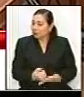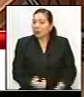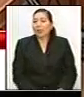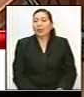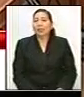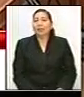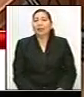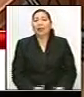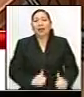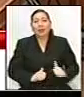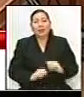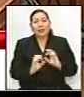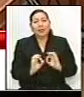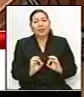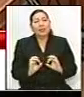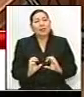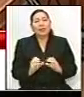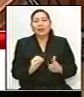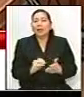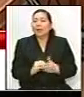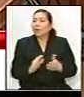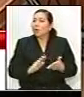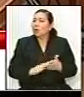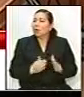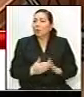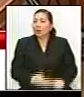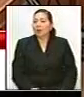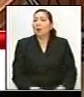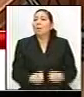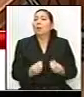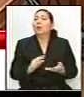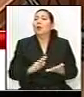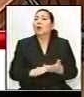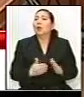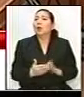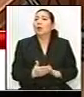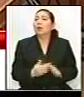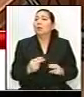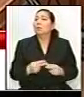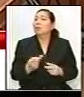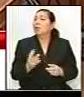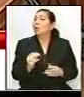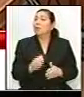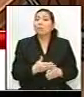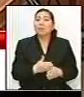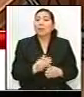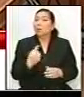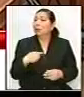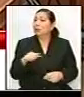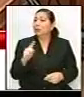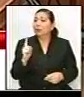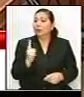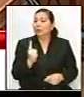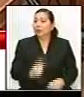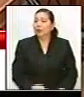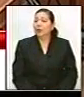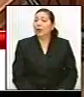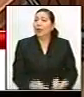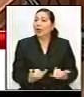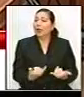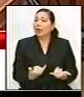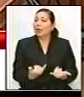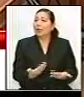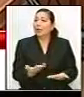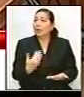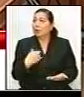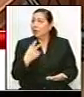si hay una actividad que siempre lo hacen pero no llega a la comunidad. Porque la comunidad, no, los vecinos no pueden participar por sí solos. Y acá en antes